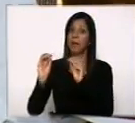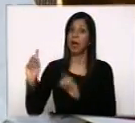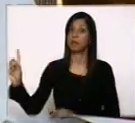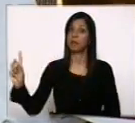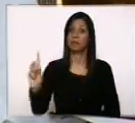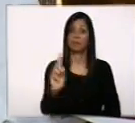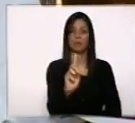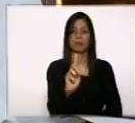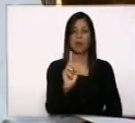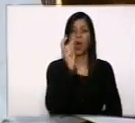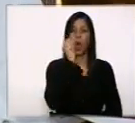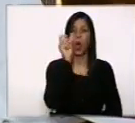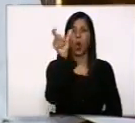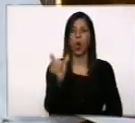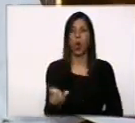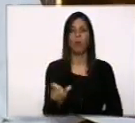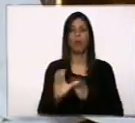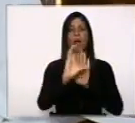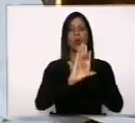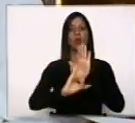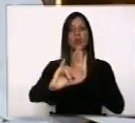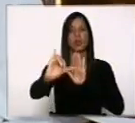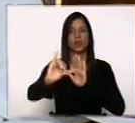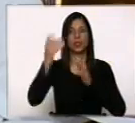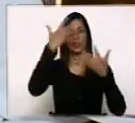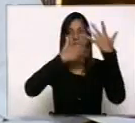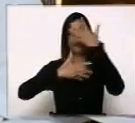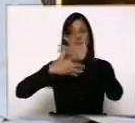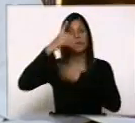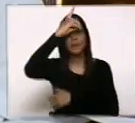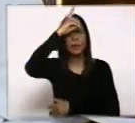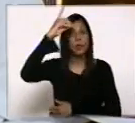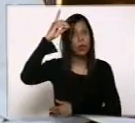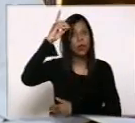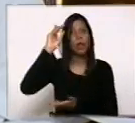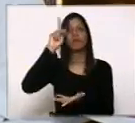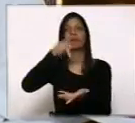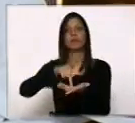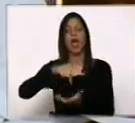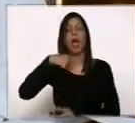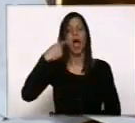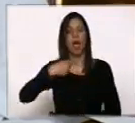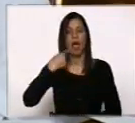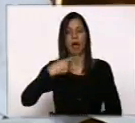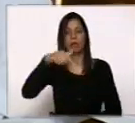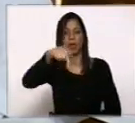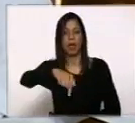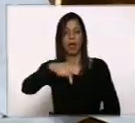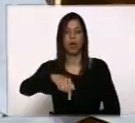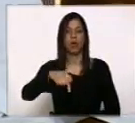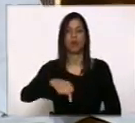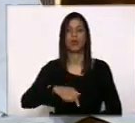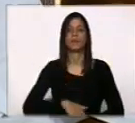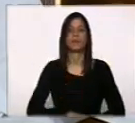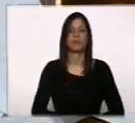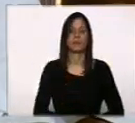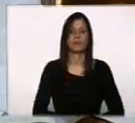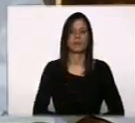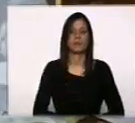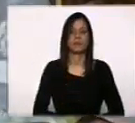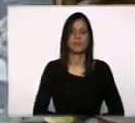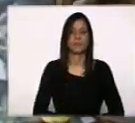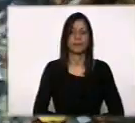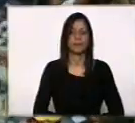oradores al constituyente Diosdado Cabello para que se dirija a la plenaria de esta Asamblea Nacional